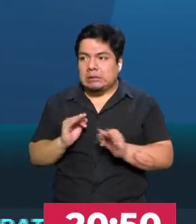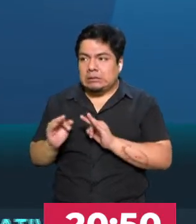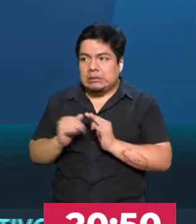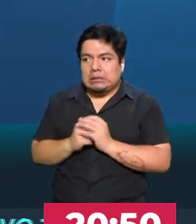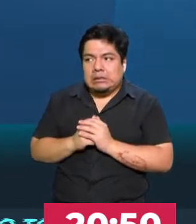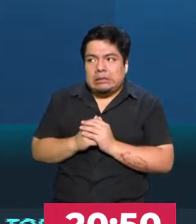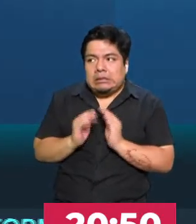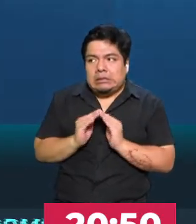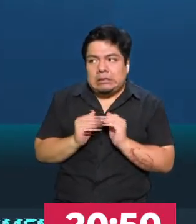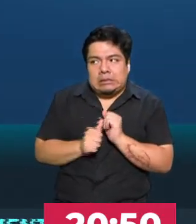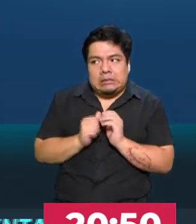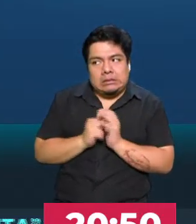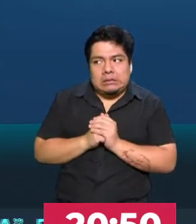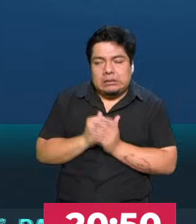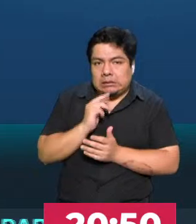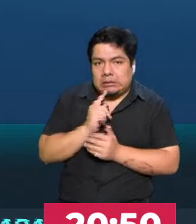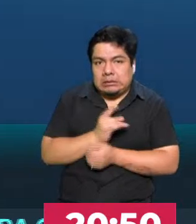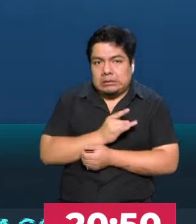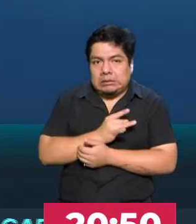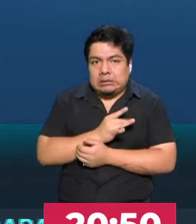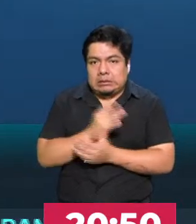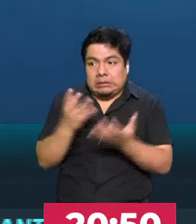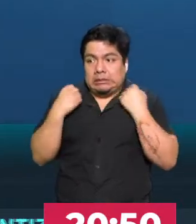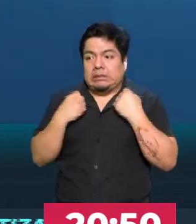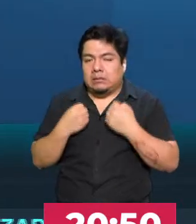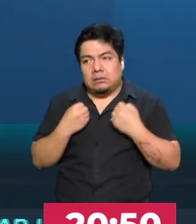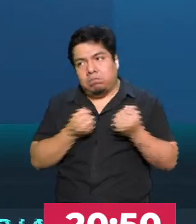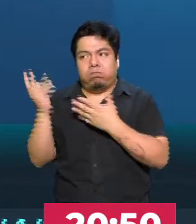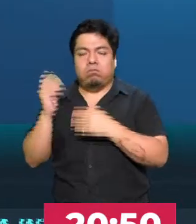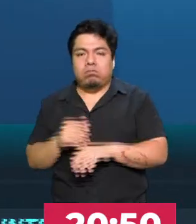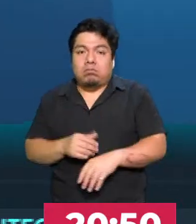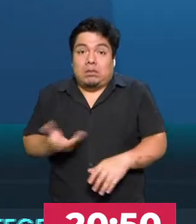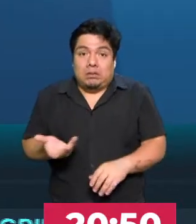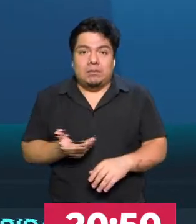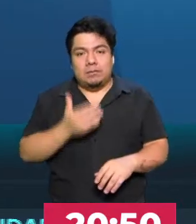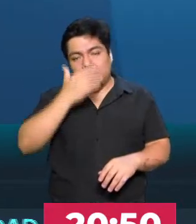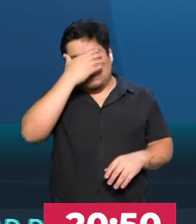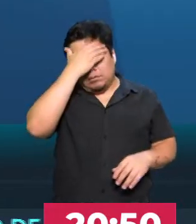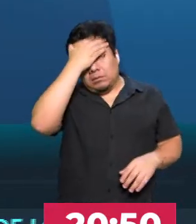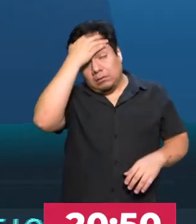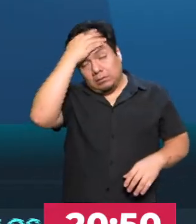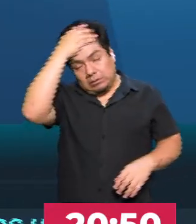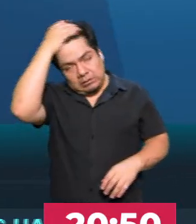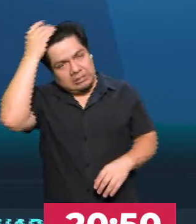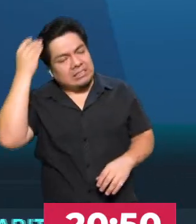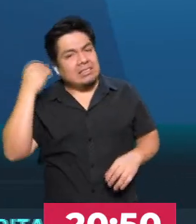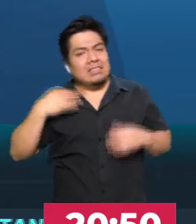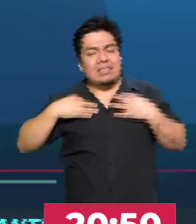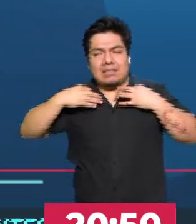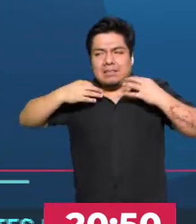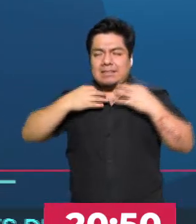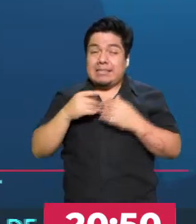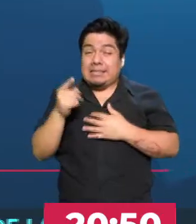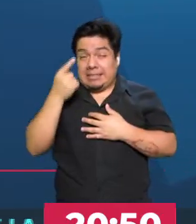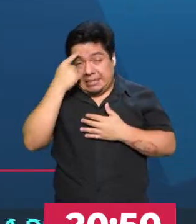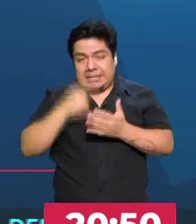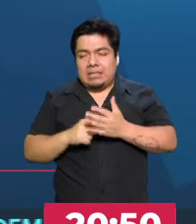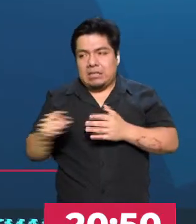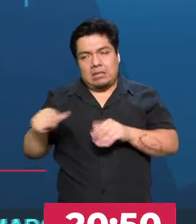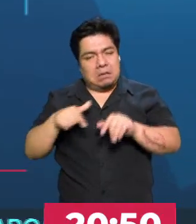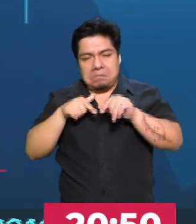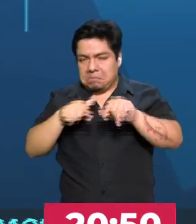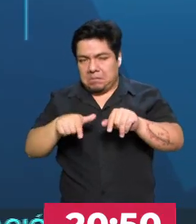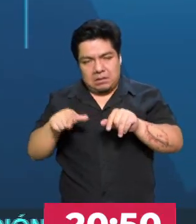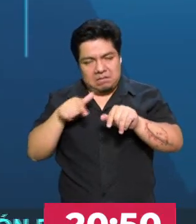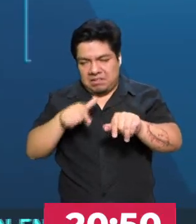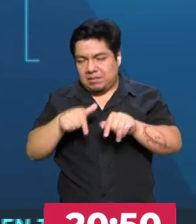de sus casas, pues porque temen a que sean arrestados y deportados. Yo creo que esta posición va a seguir. El